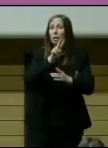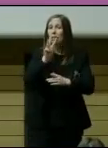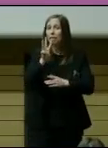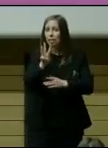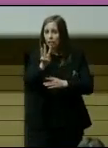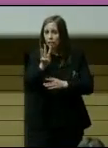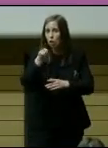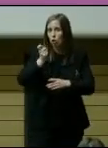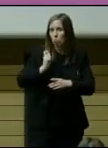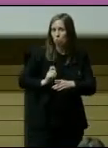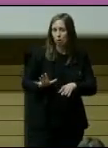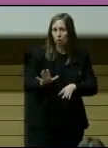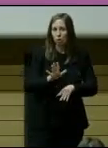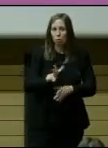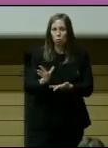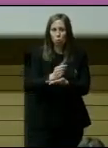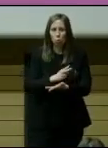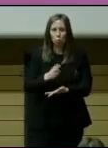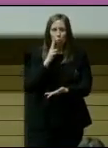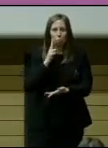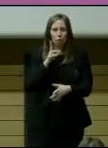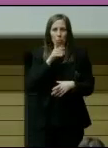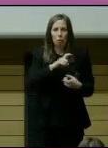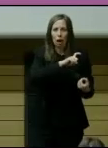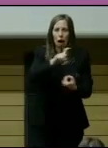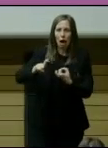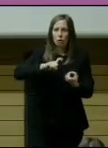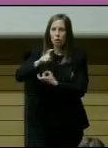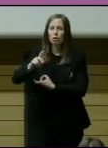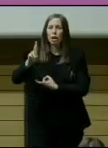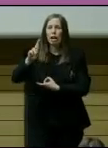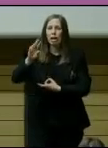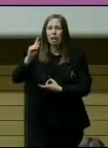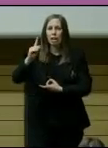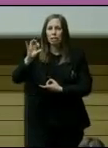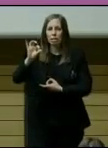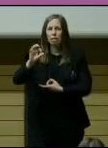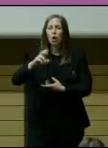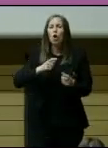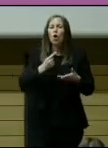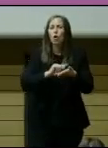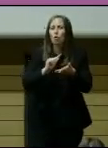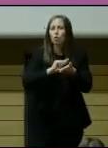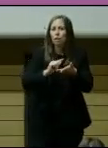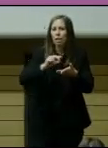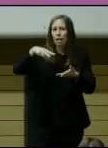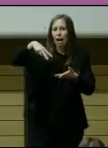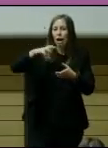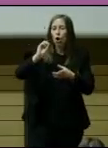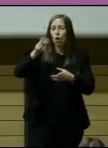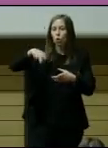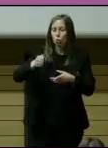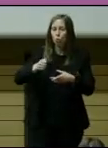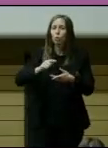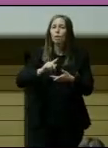2023, también todos los profesionales nos quedamos muy acojonados porque cada año la UNODC, la Oficina de Naciones Unidas de la Lucha contra la Droga y el Crimen, más o